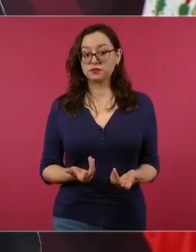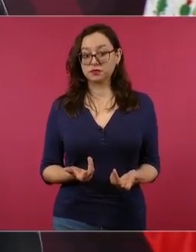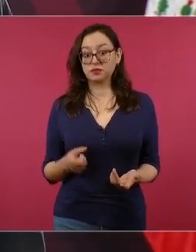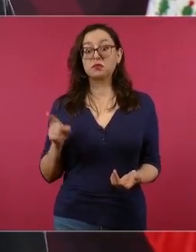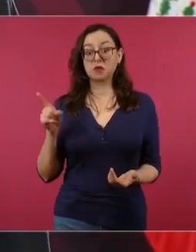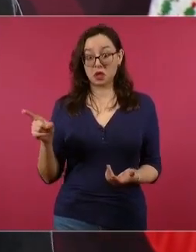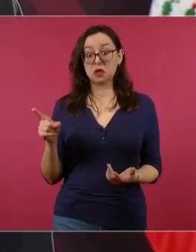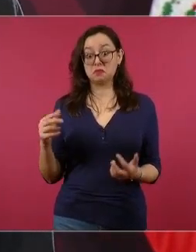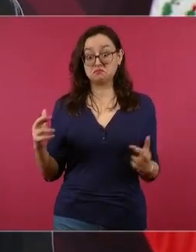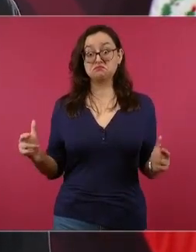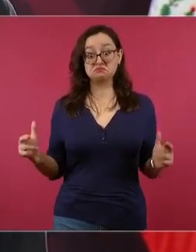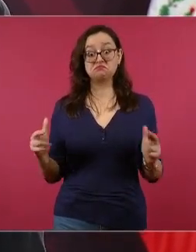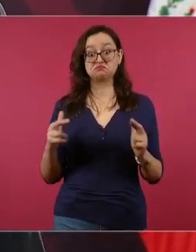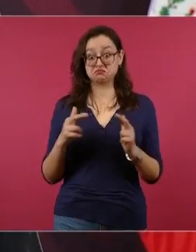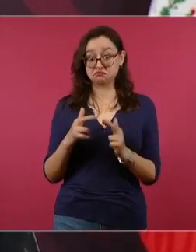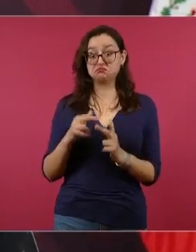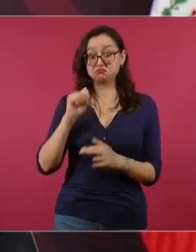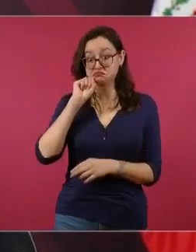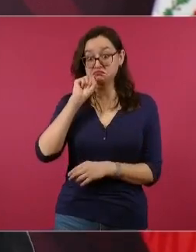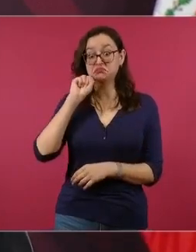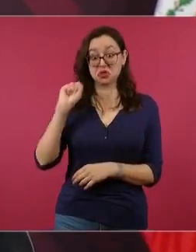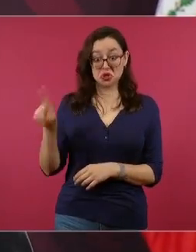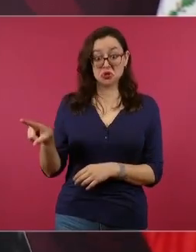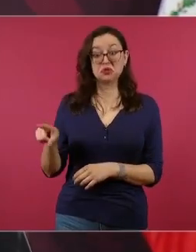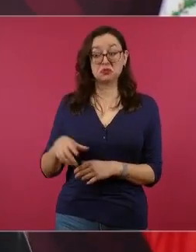religiosa, pero